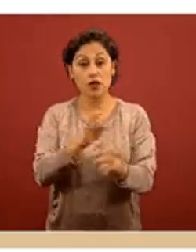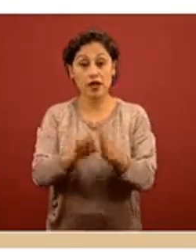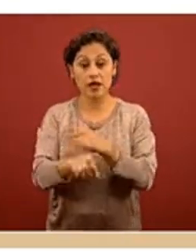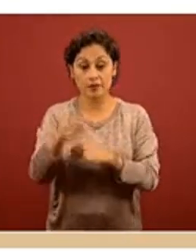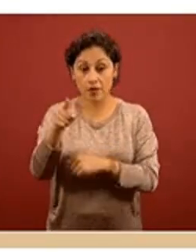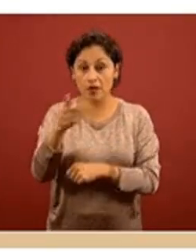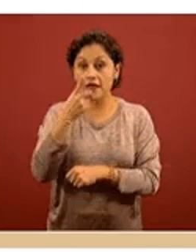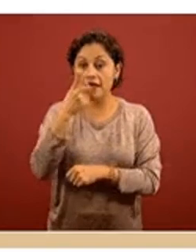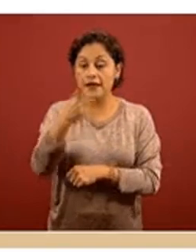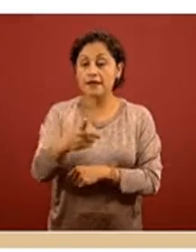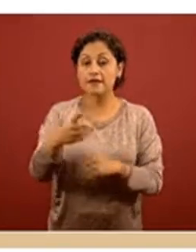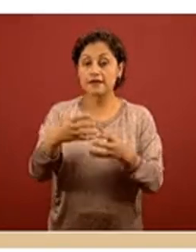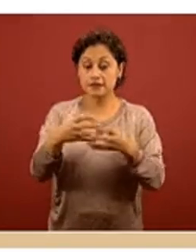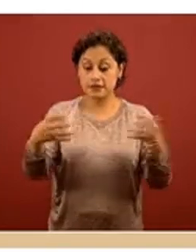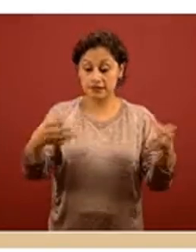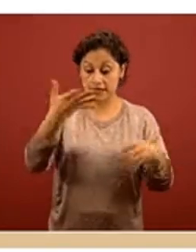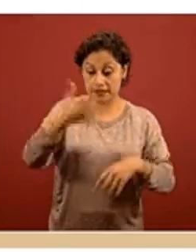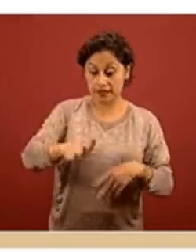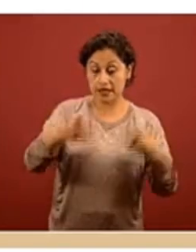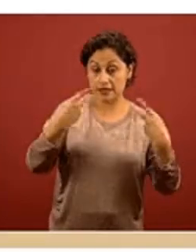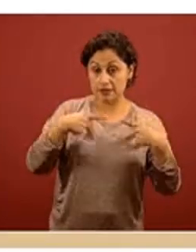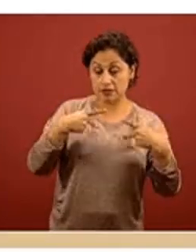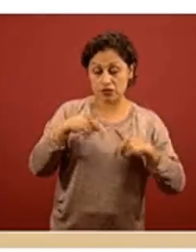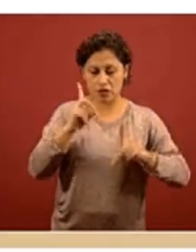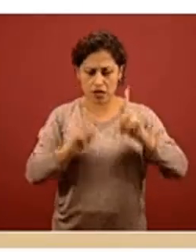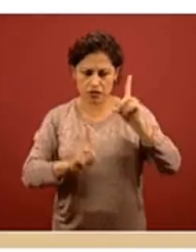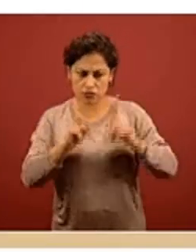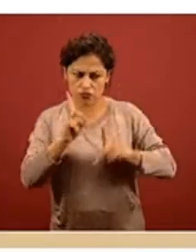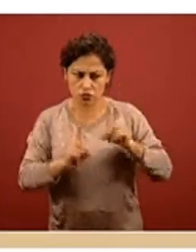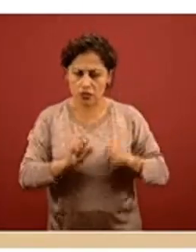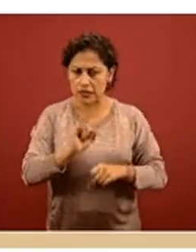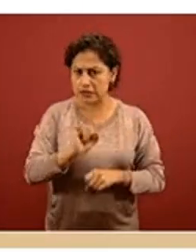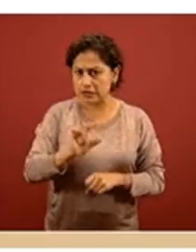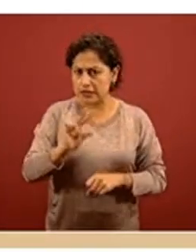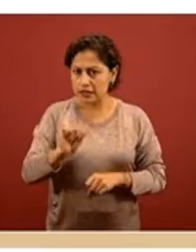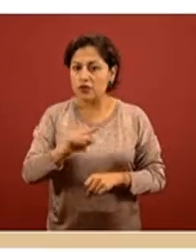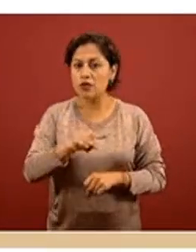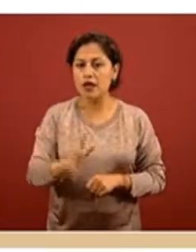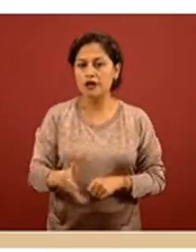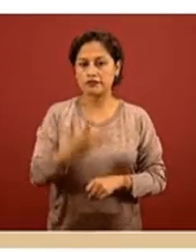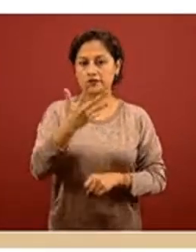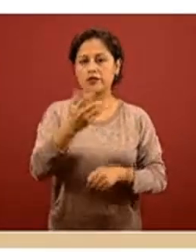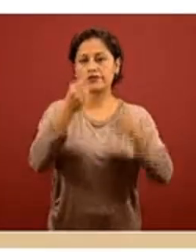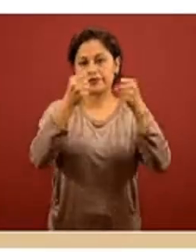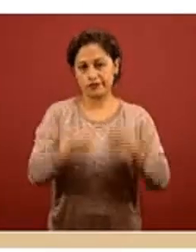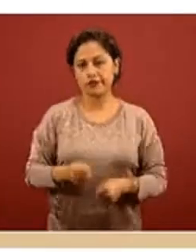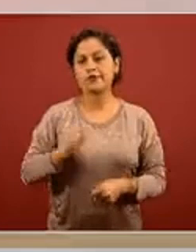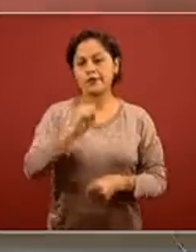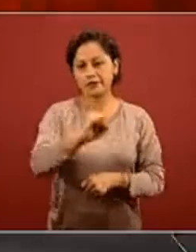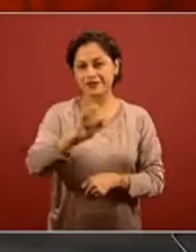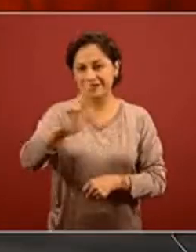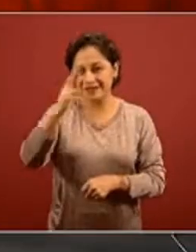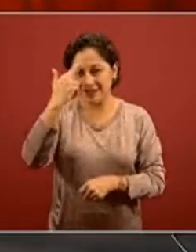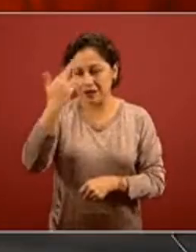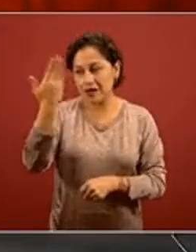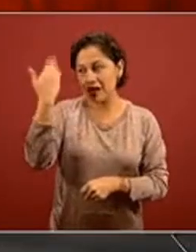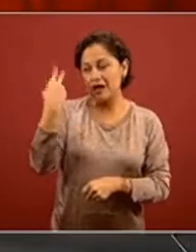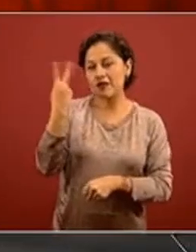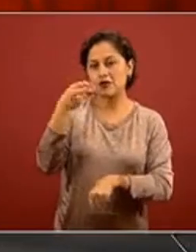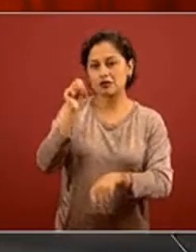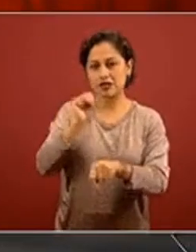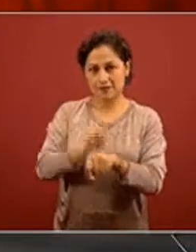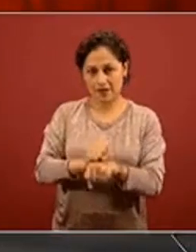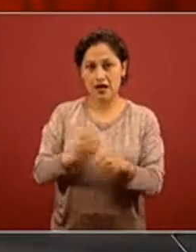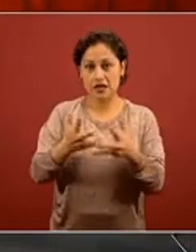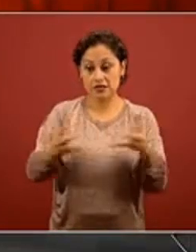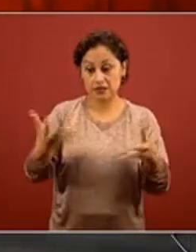sospechosos, la mitad prácticamente, o sea 5, están siendo ya COVID. Si recuerdan, hace 2 semanas eran 3 de cada